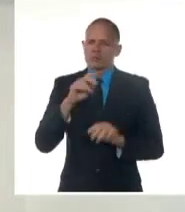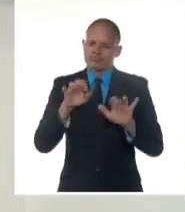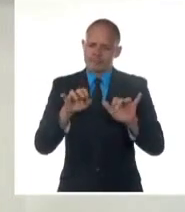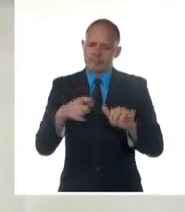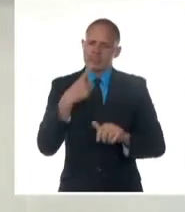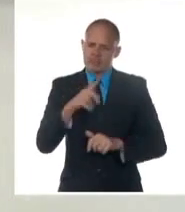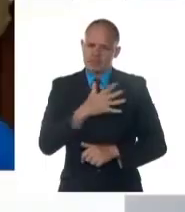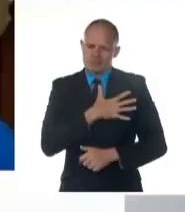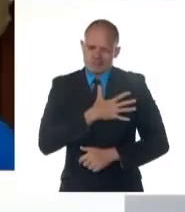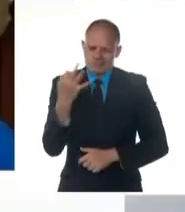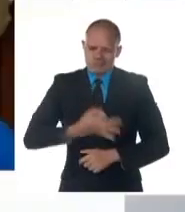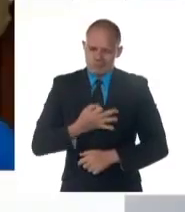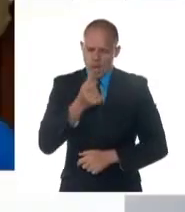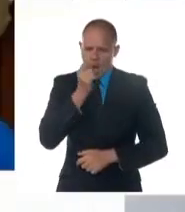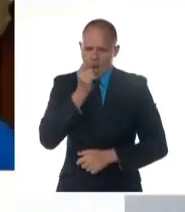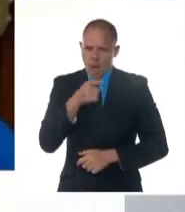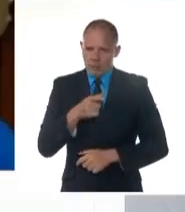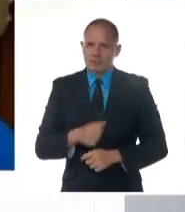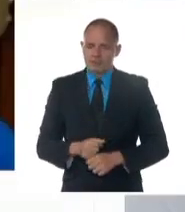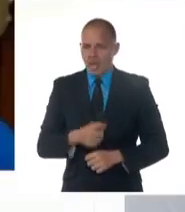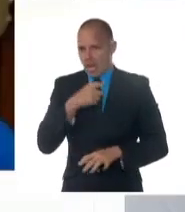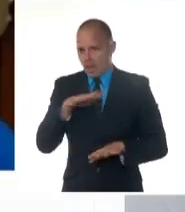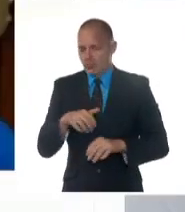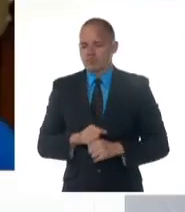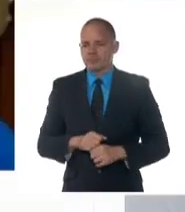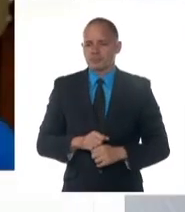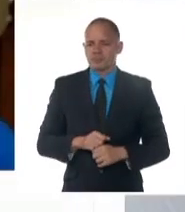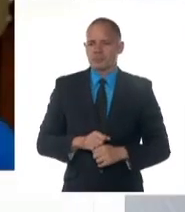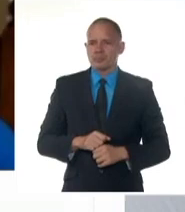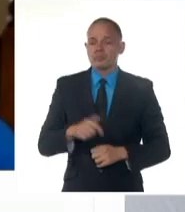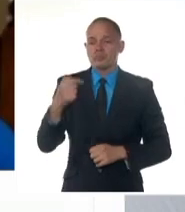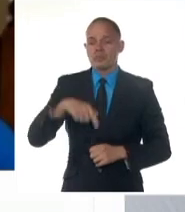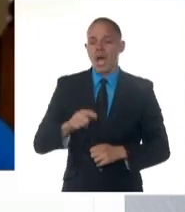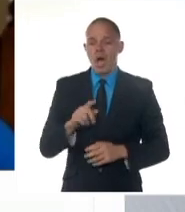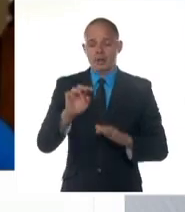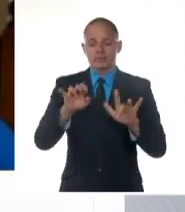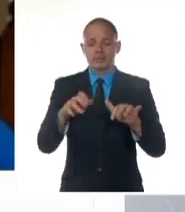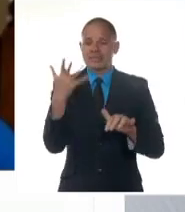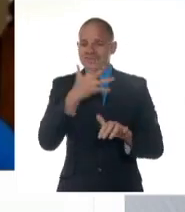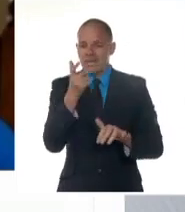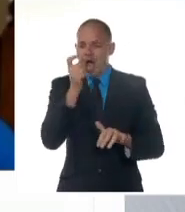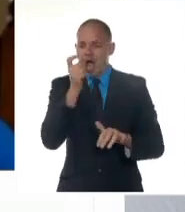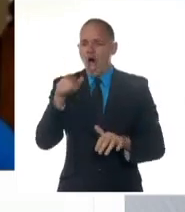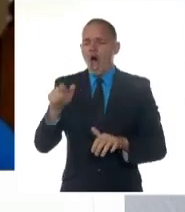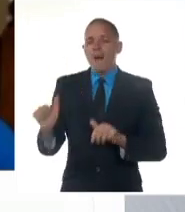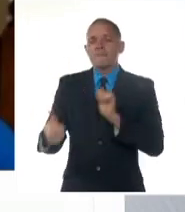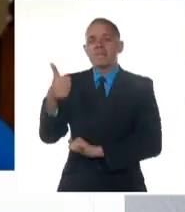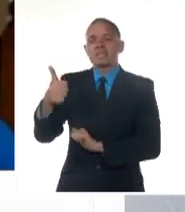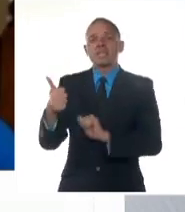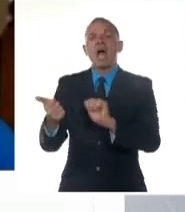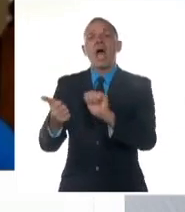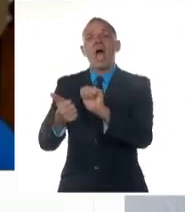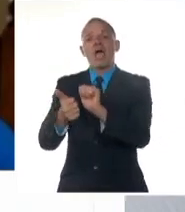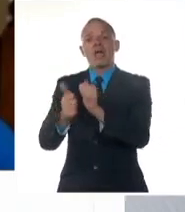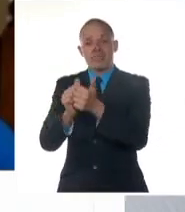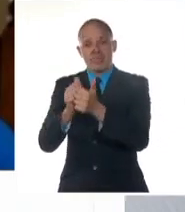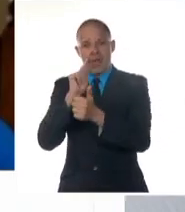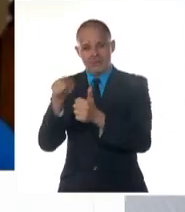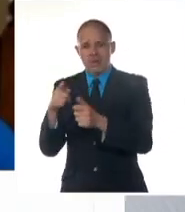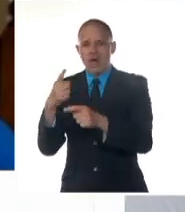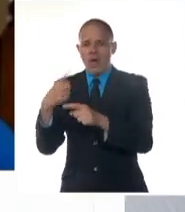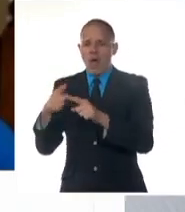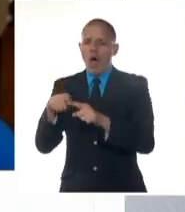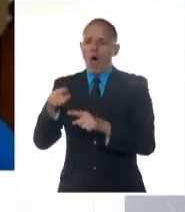Roberto Pacheco. Por ejemplo, ha fallecido Roberto Pacheco, un tuit de Alfonso Noya, presidente del Instituto de Información